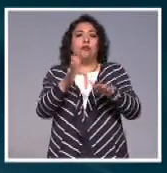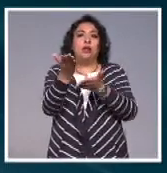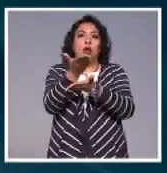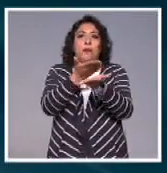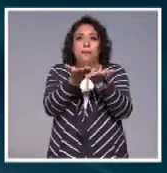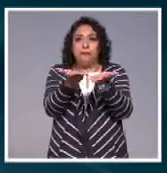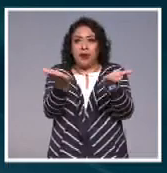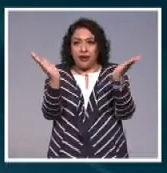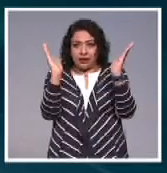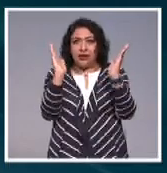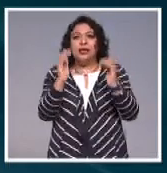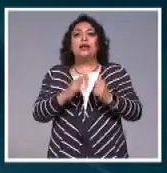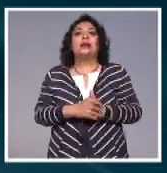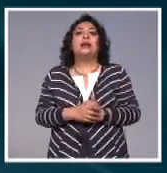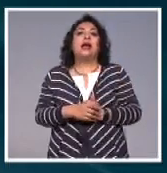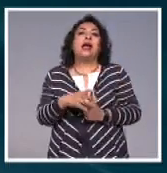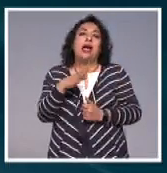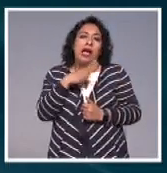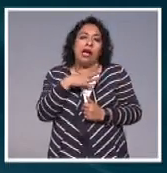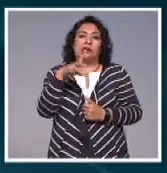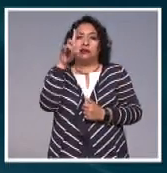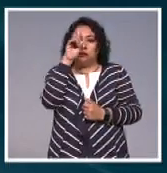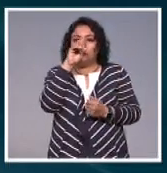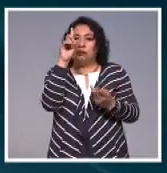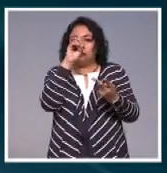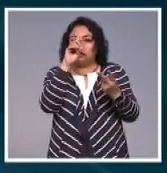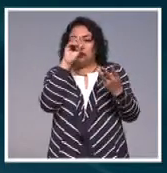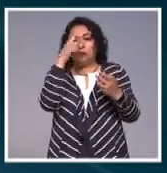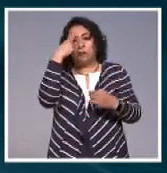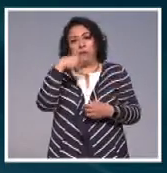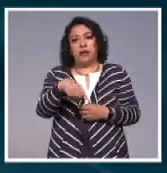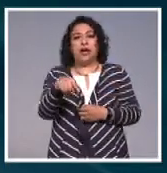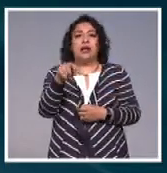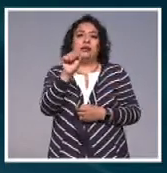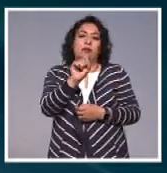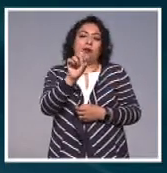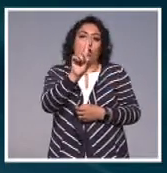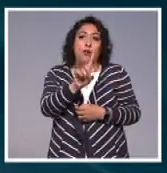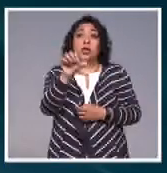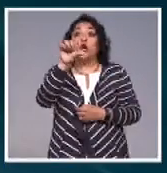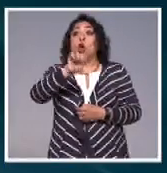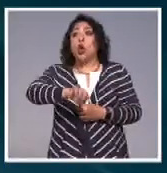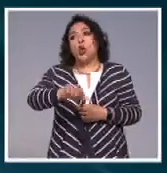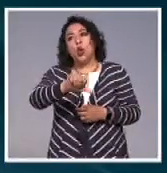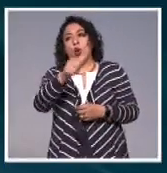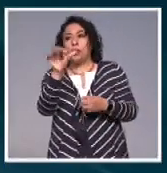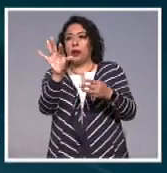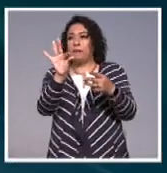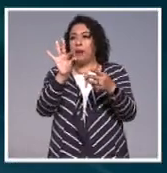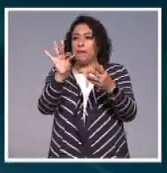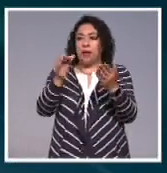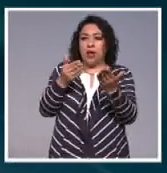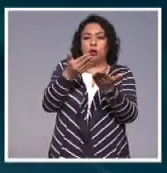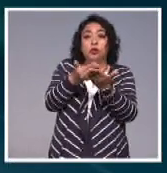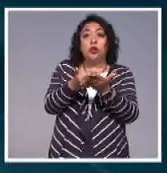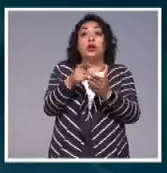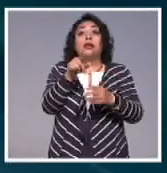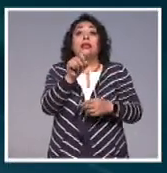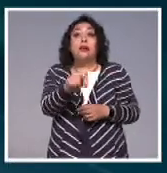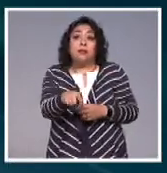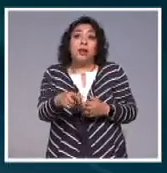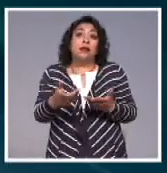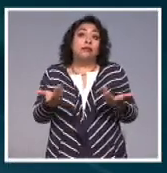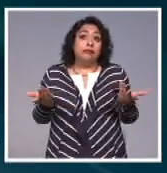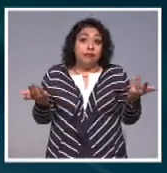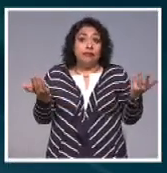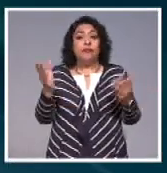ustedes. Les hemos estado dando recomendaciones para el fin de semana. Hoy les ofreceremos otras opciones y además...